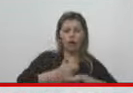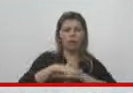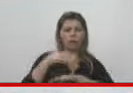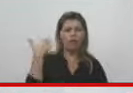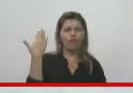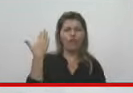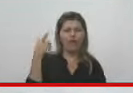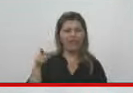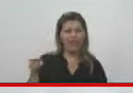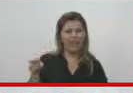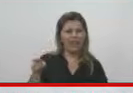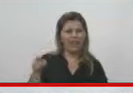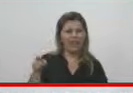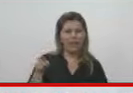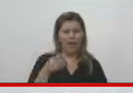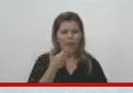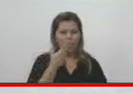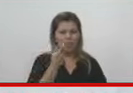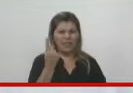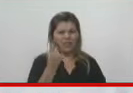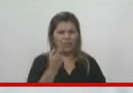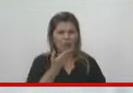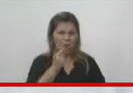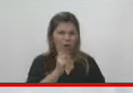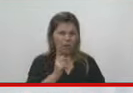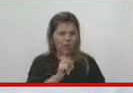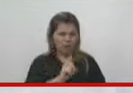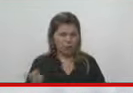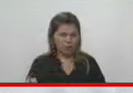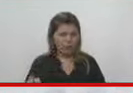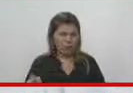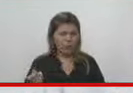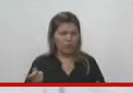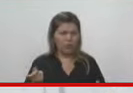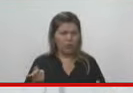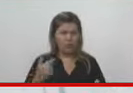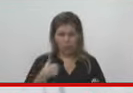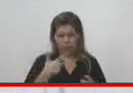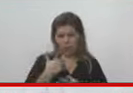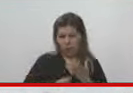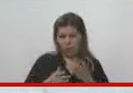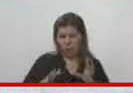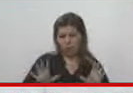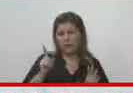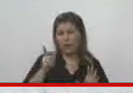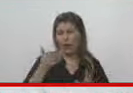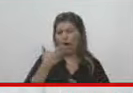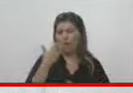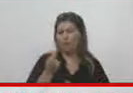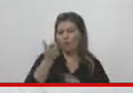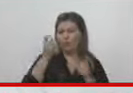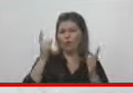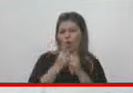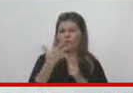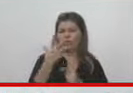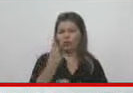No, pero bueno, no habló 20 minutos igual, aunque fuera el miembro informante. Puede ser un error mío, pero no habló igual más que 5